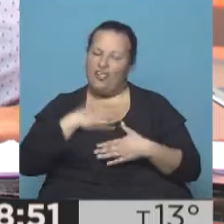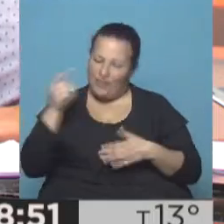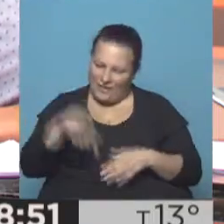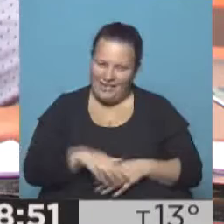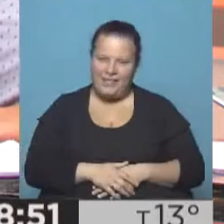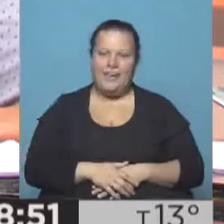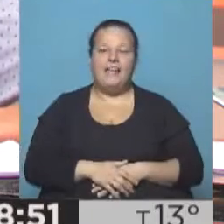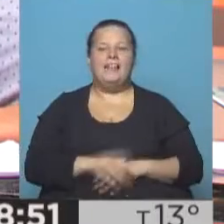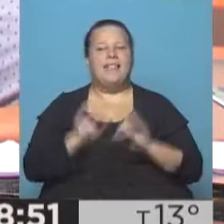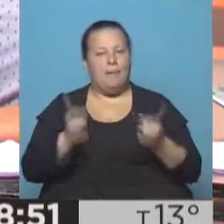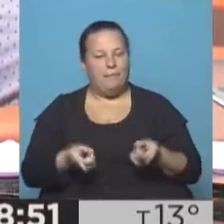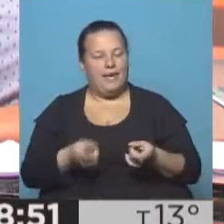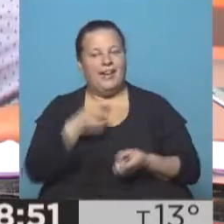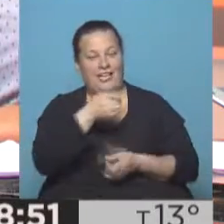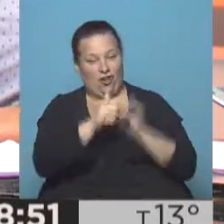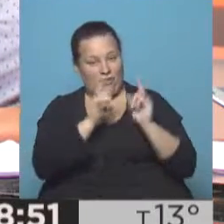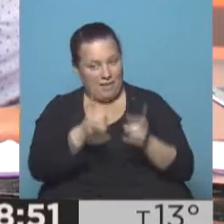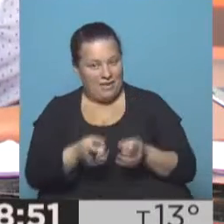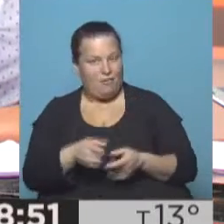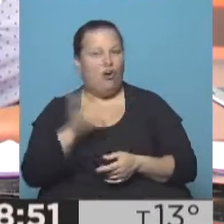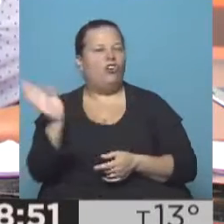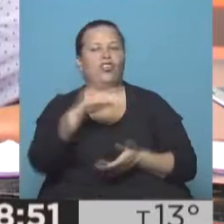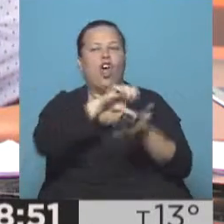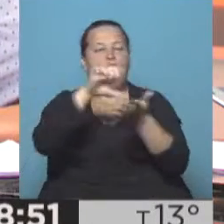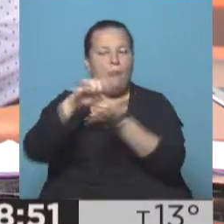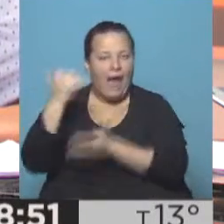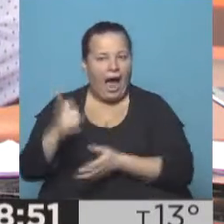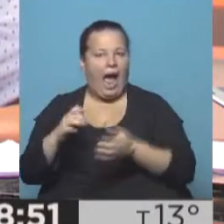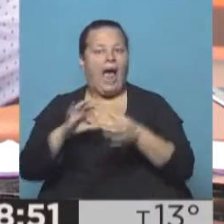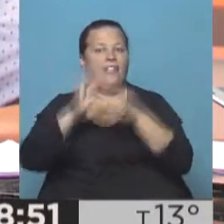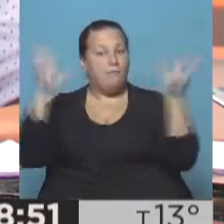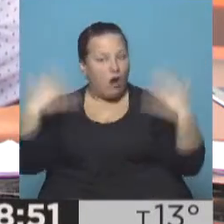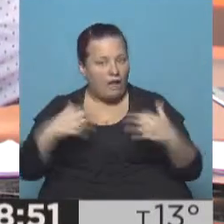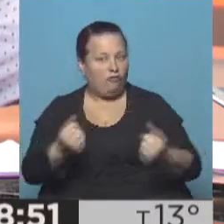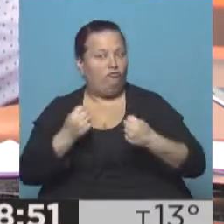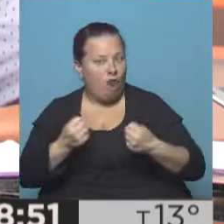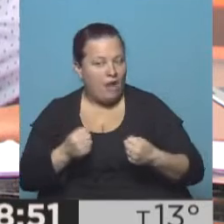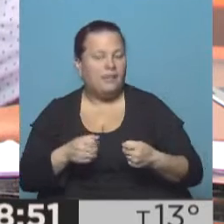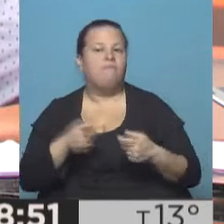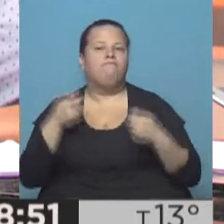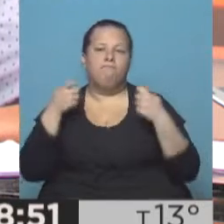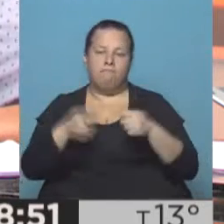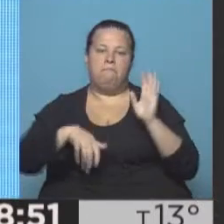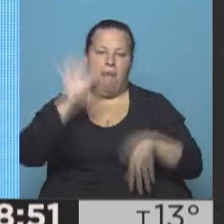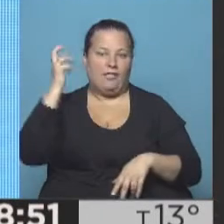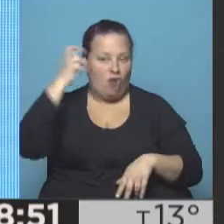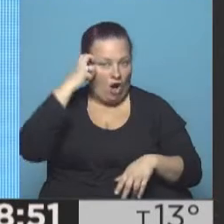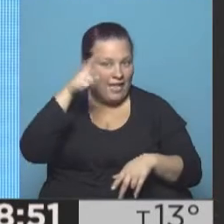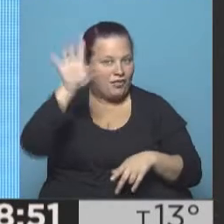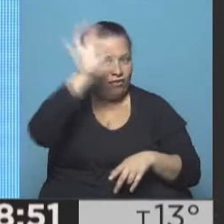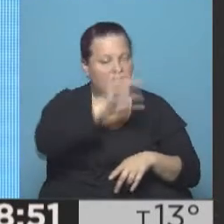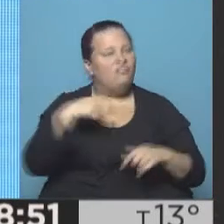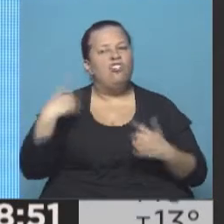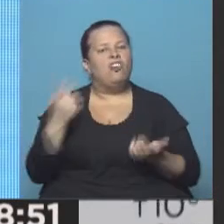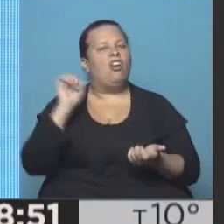Norma. Gracias. Y Karin, esto que decíamos, ¿no? Que todos los países que tienen grandes democracias y fuertes democracias se apoyan mucho más en el Congreso por allí que